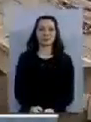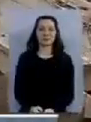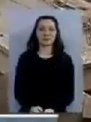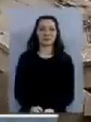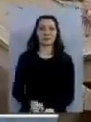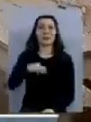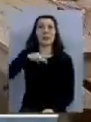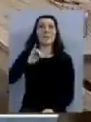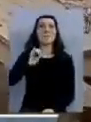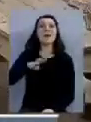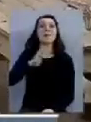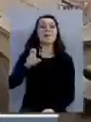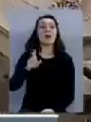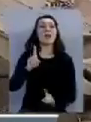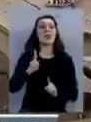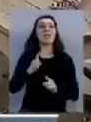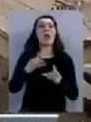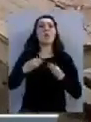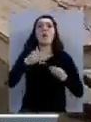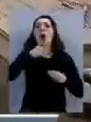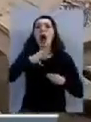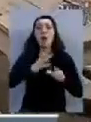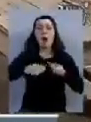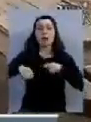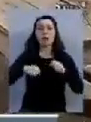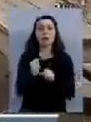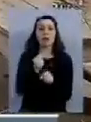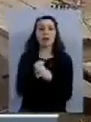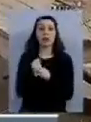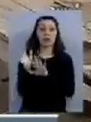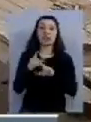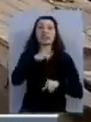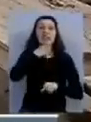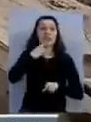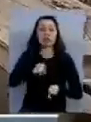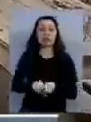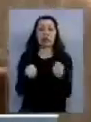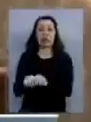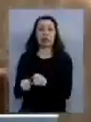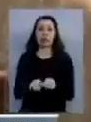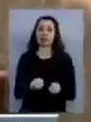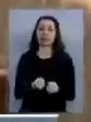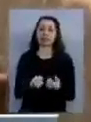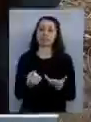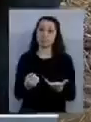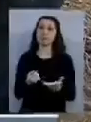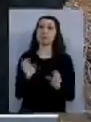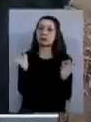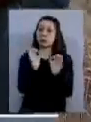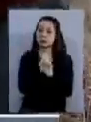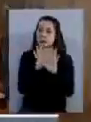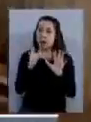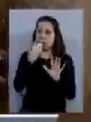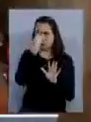El mimbre uno para trabajarlo tiene que estar todo mojado, se trabaja todo mojado, porque si usted lo trabaja seco, se le va a quebrar. Es la aclaración de